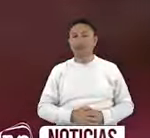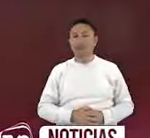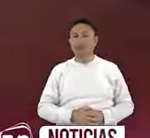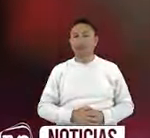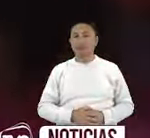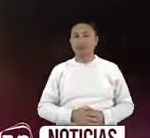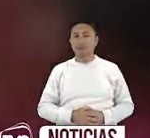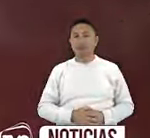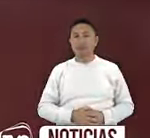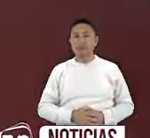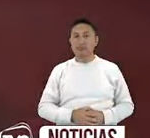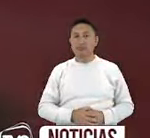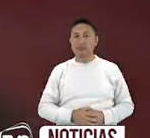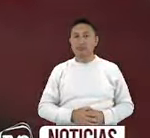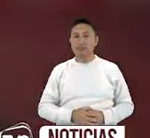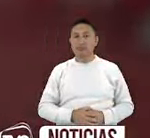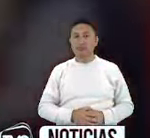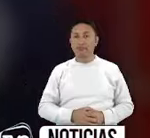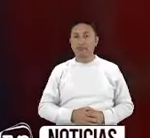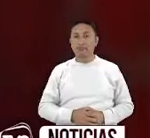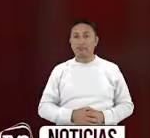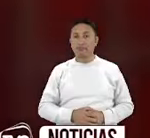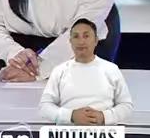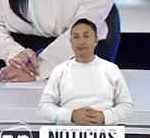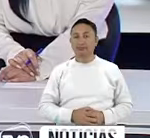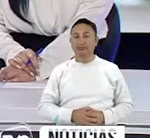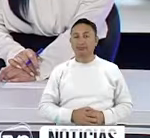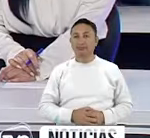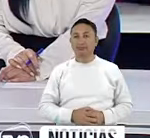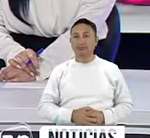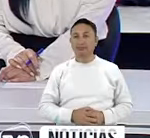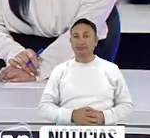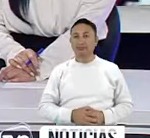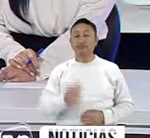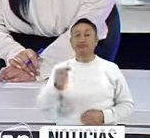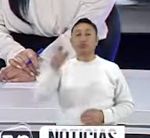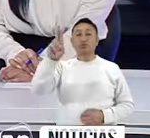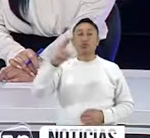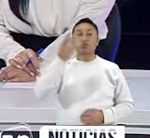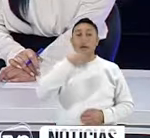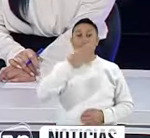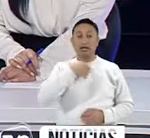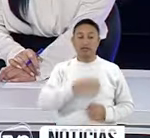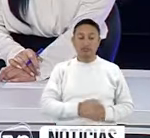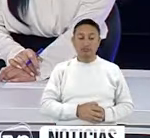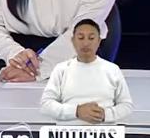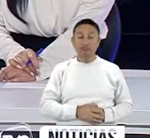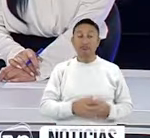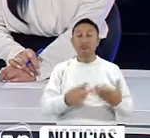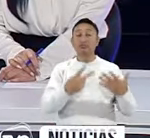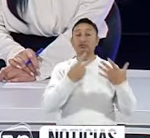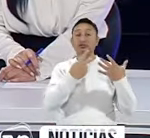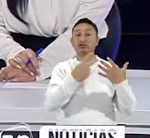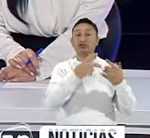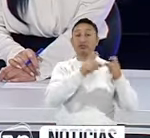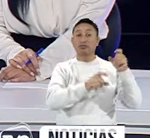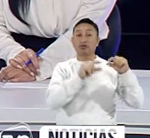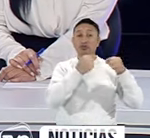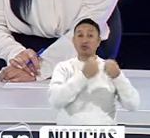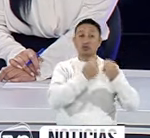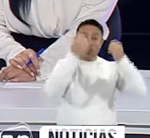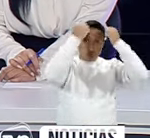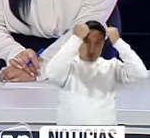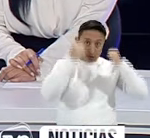Informó Marilyn Jaramillo. Al sur de Ambato fueron capturados 7 presuntos integrantes de una